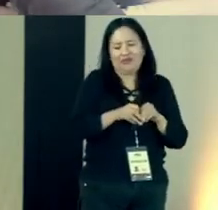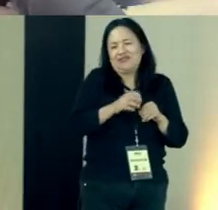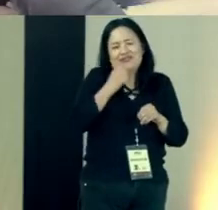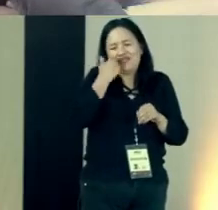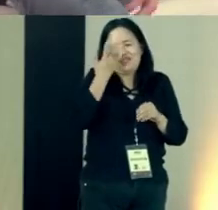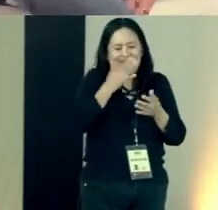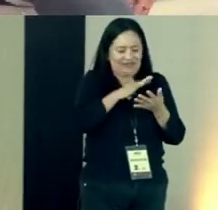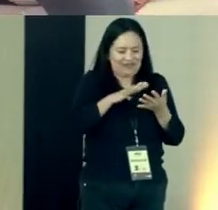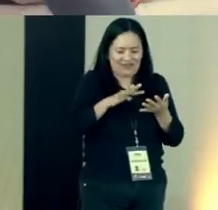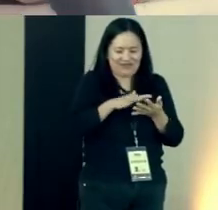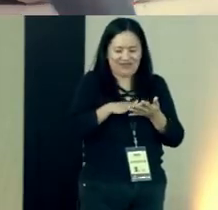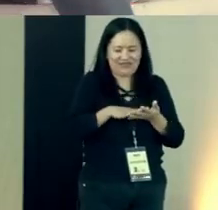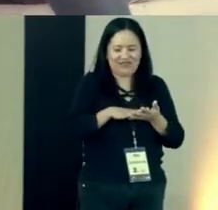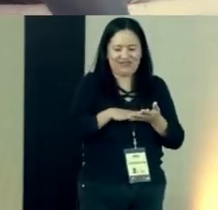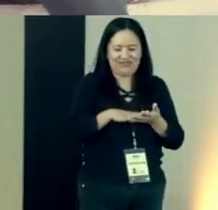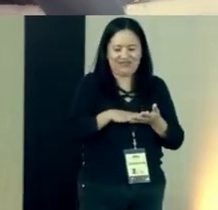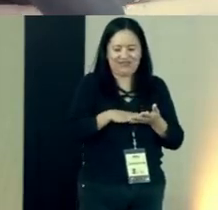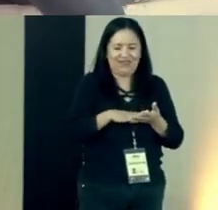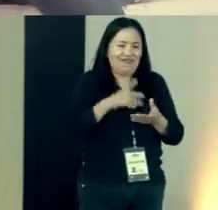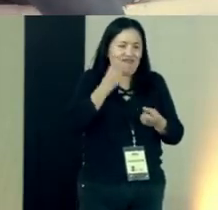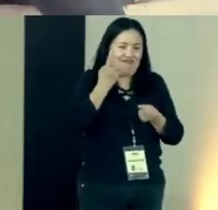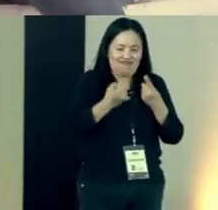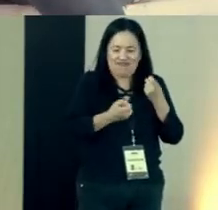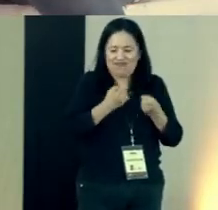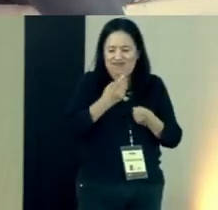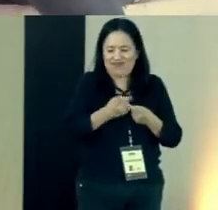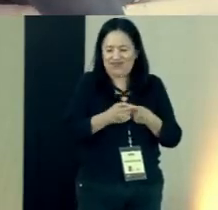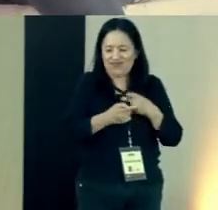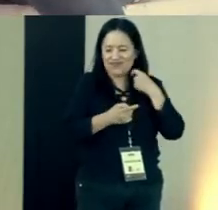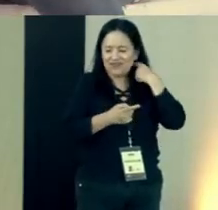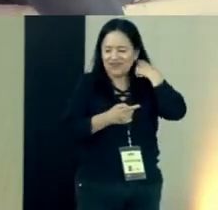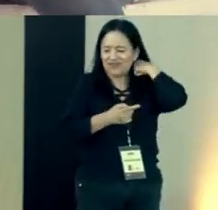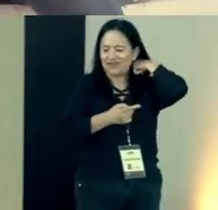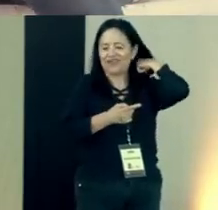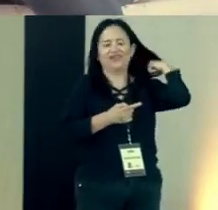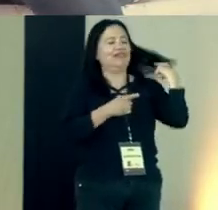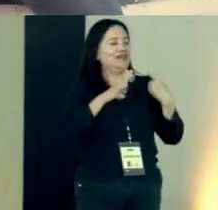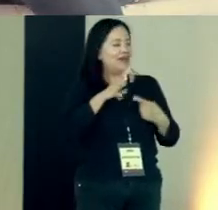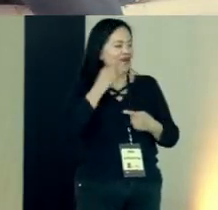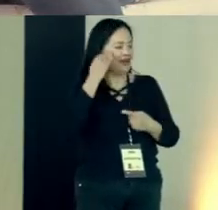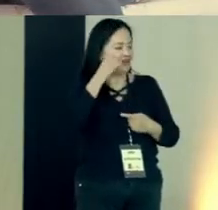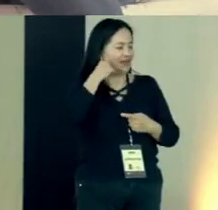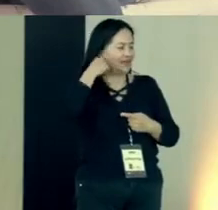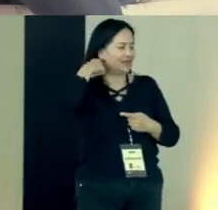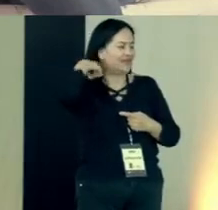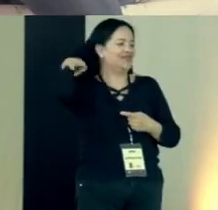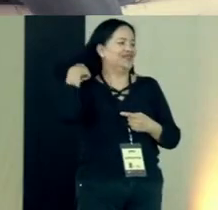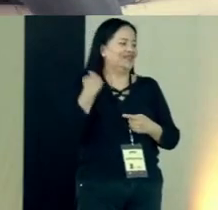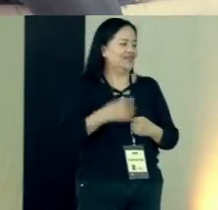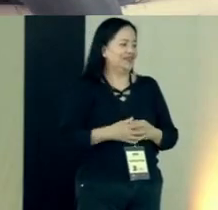leer un párrafo de alguna crónica. Tenemos tiempo porque vienen final, nuestros compañeros. El final.